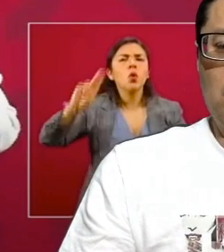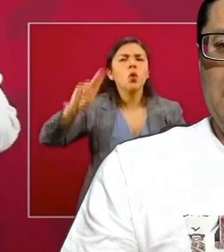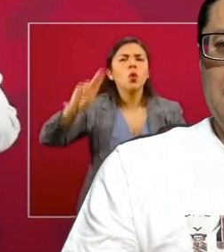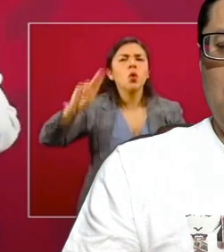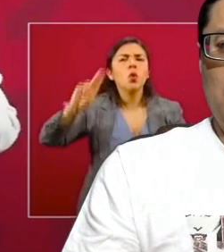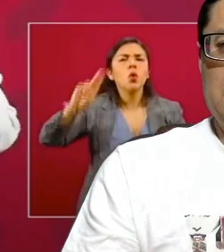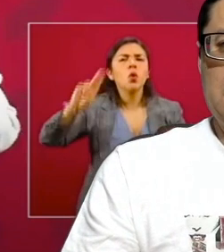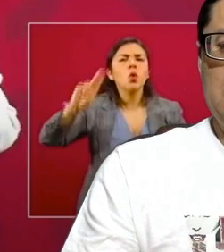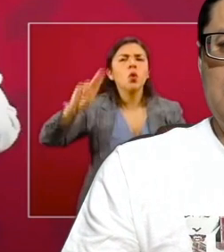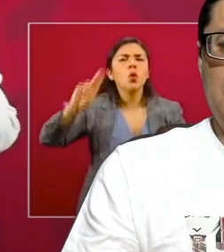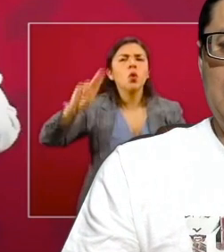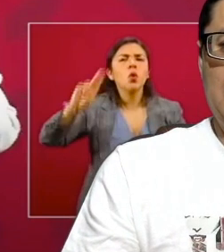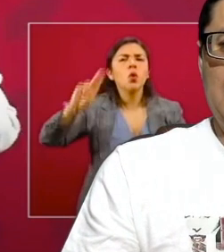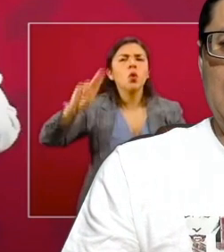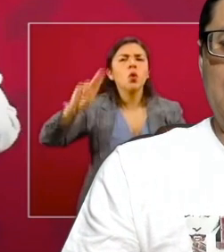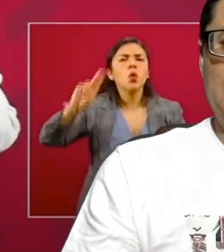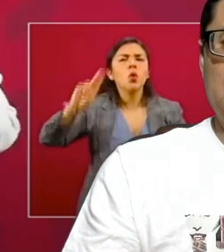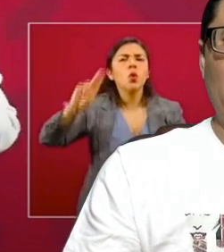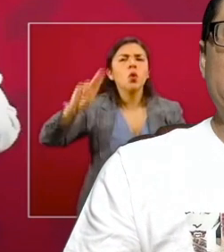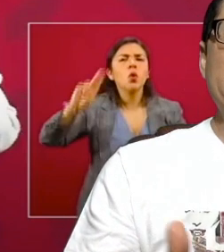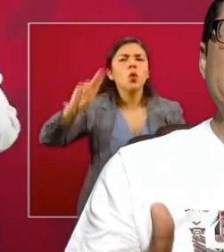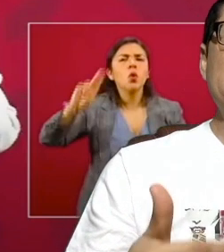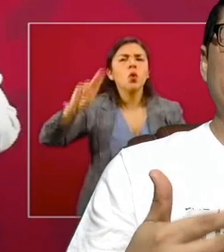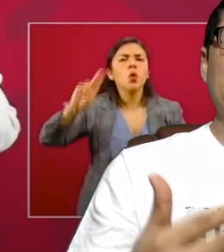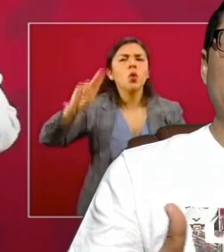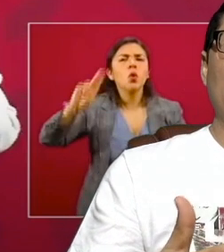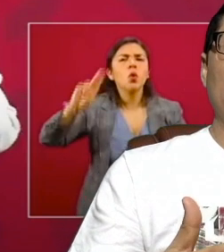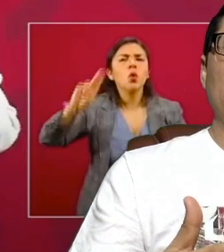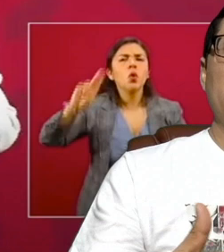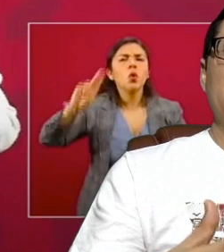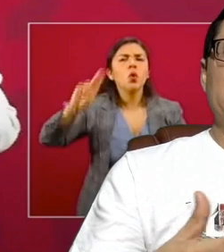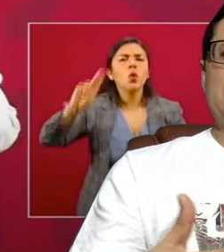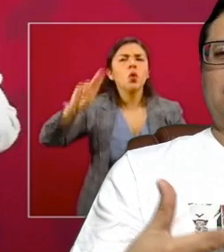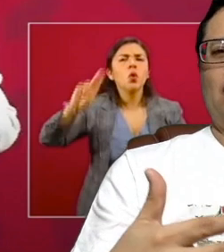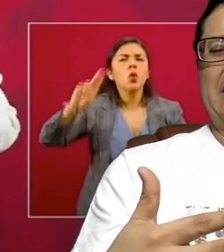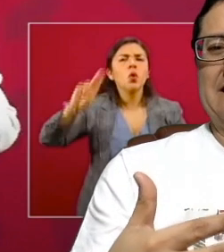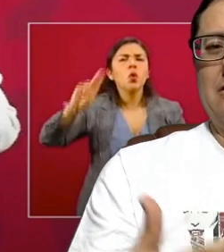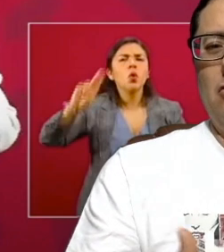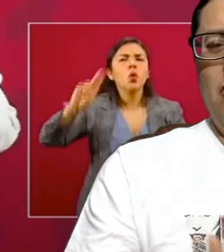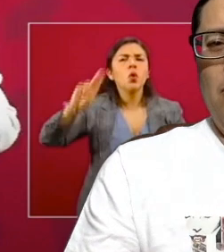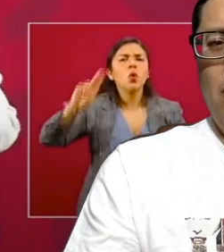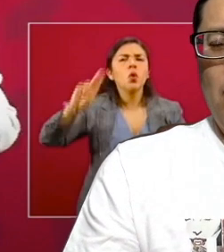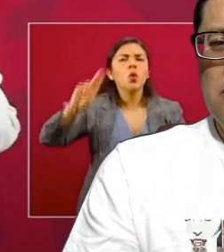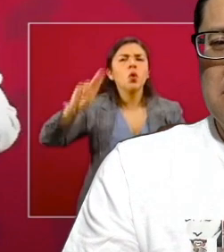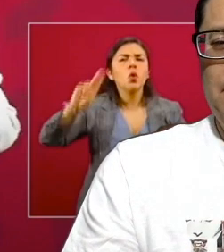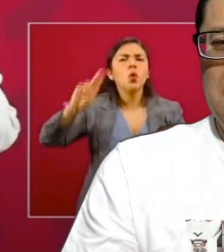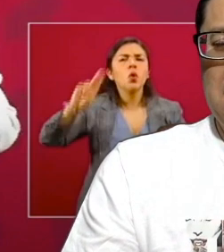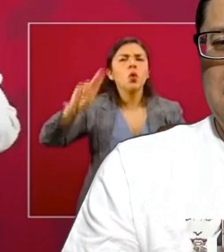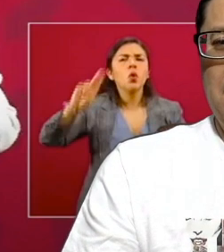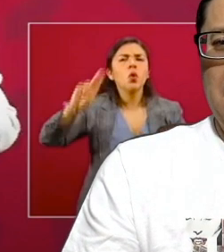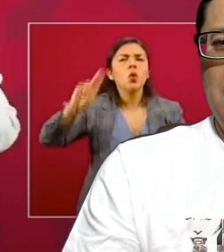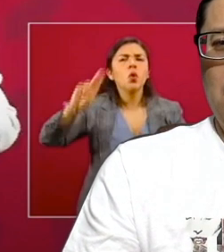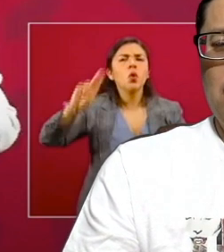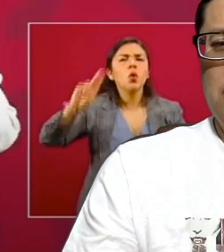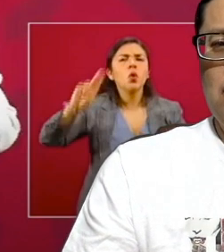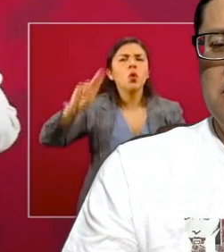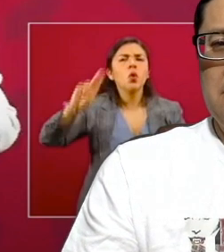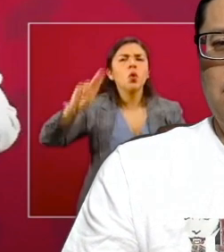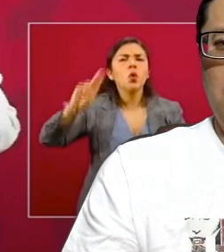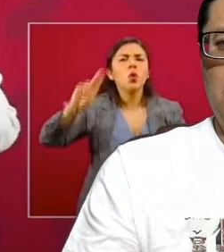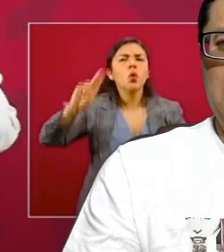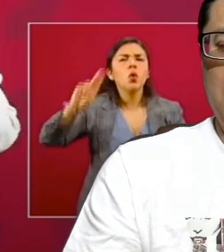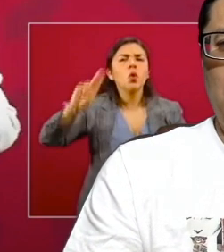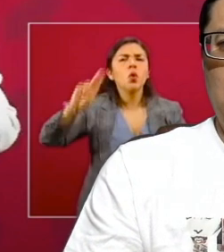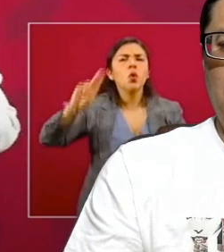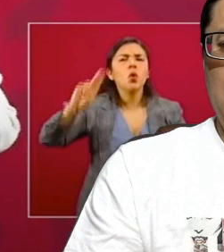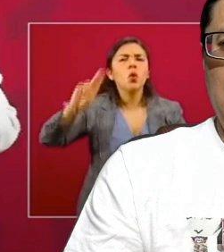la titular del CONACYT, María Elena Álvarez, fue quien explicó. Y esto generó mucha expectativa, mucho